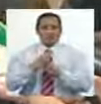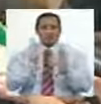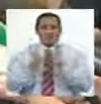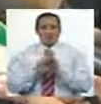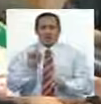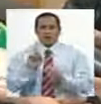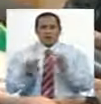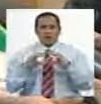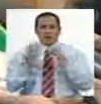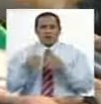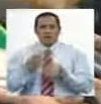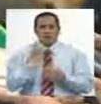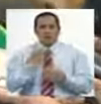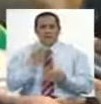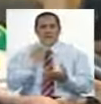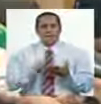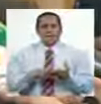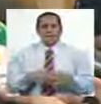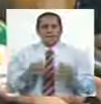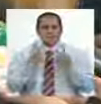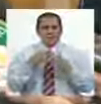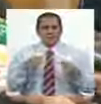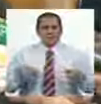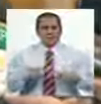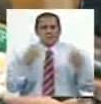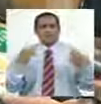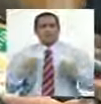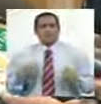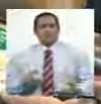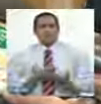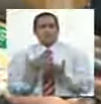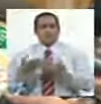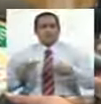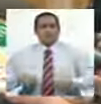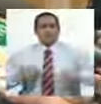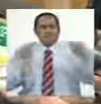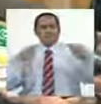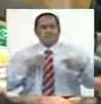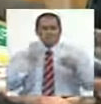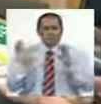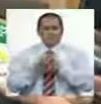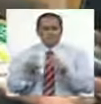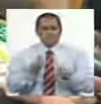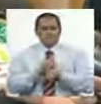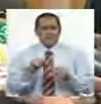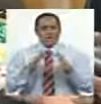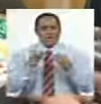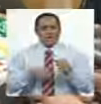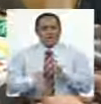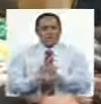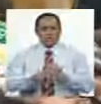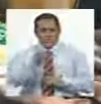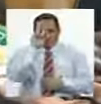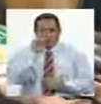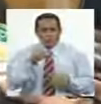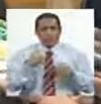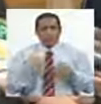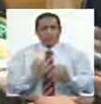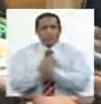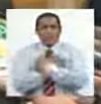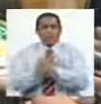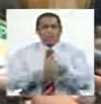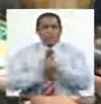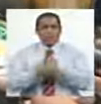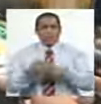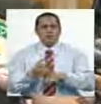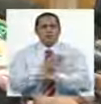algún congresista pise el palito y caiga en el mismo tema, entonces yo lo reto a lo siguiente. Por Dios, estamos hablando del fútbol peruano. Yo amo al fútbol